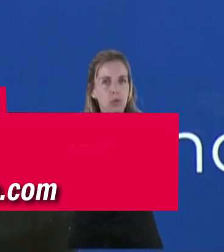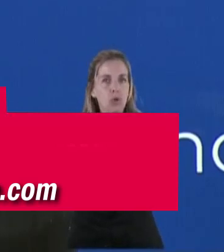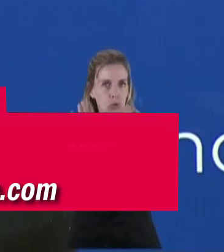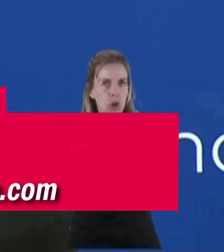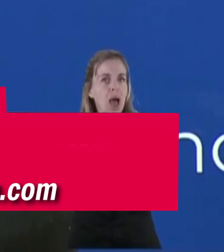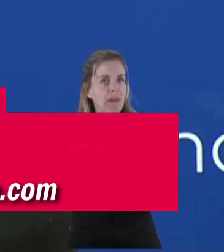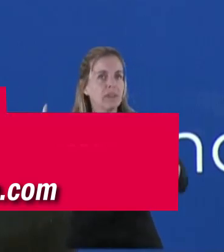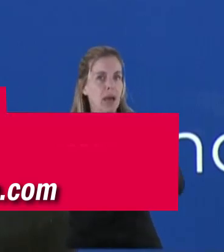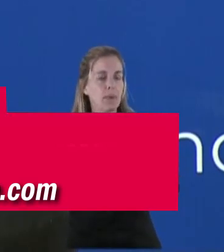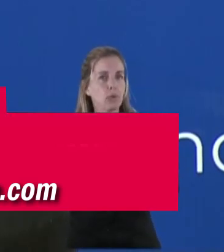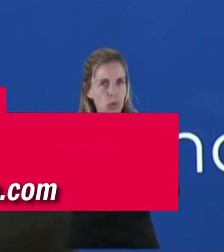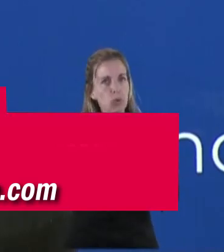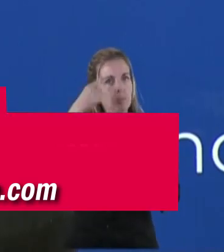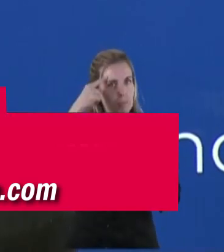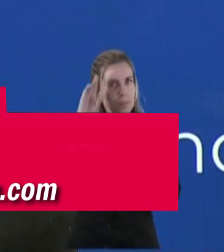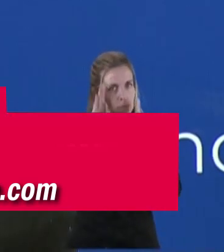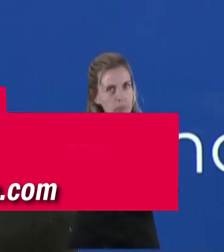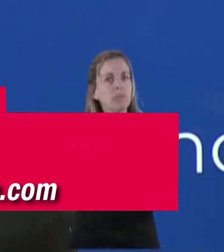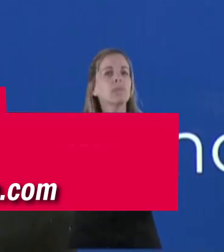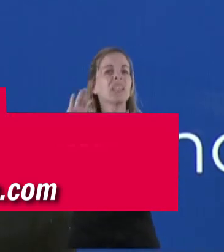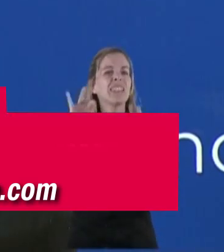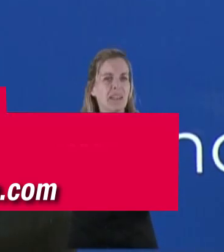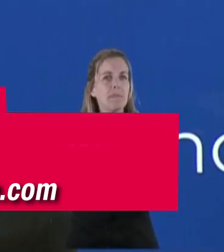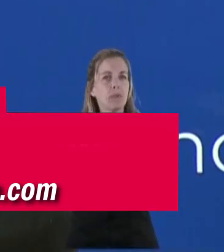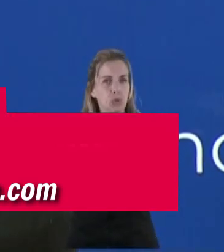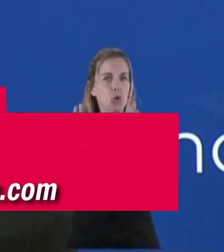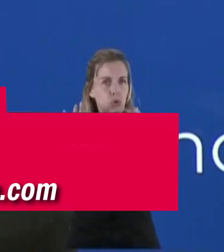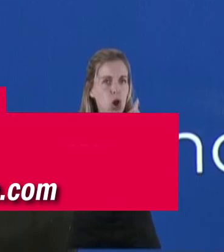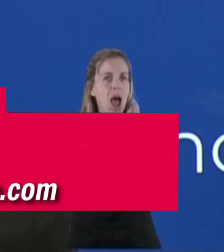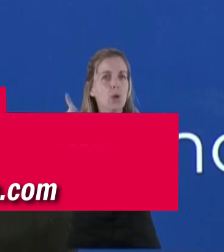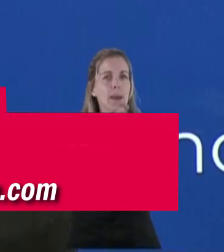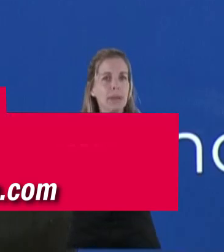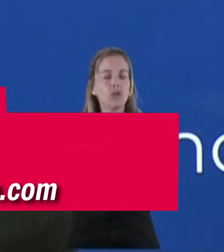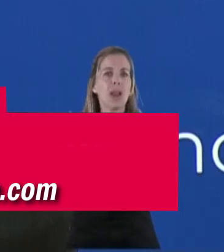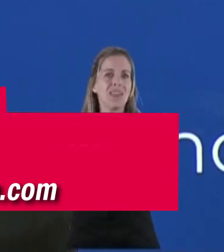que los vamos a estar teniendo en consideración. Aquellos que no tengan el censo digital,